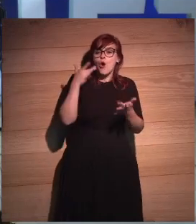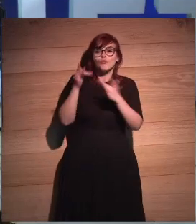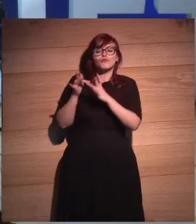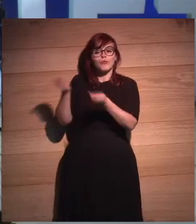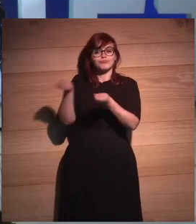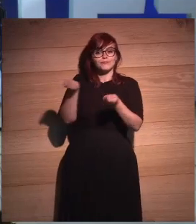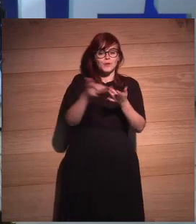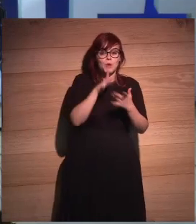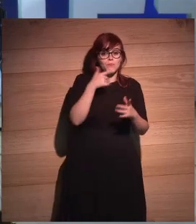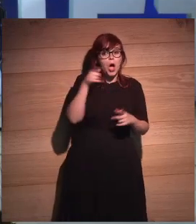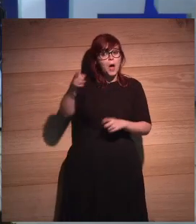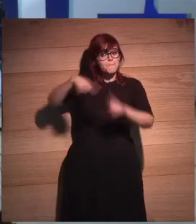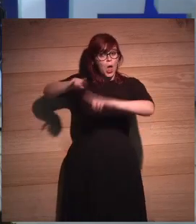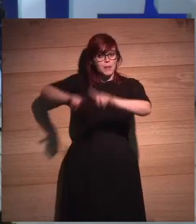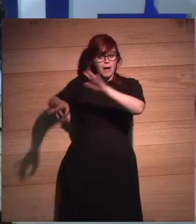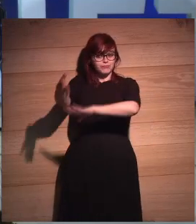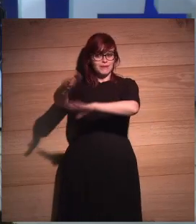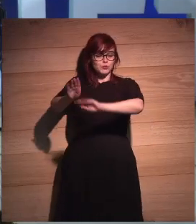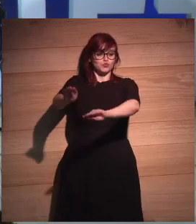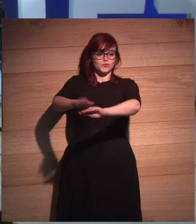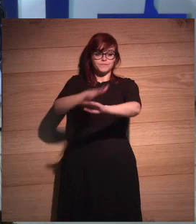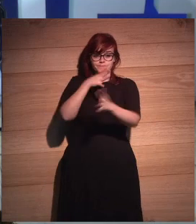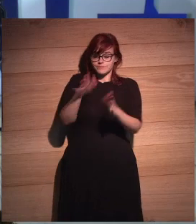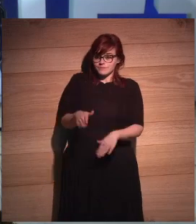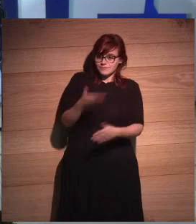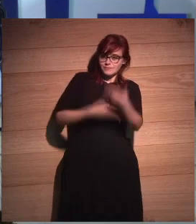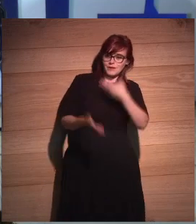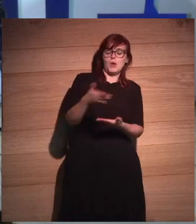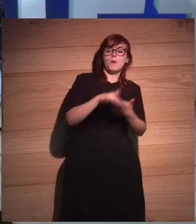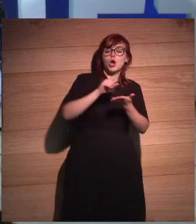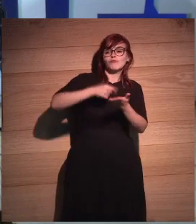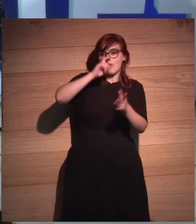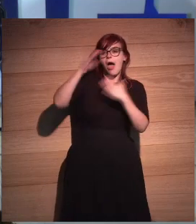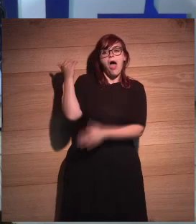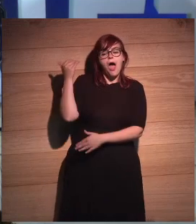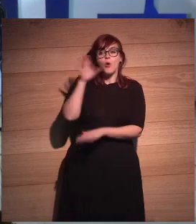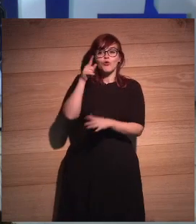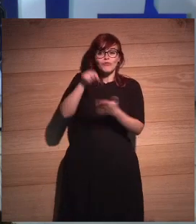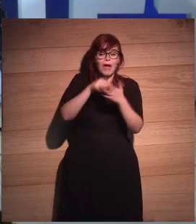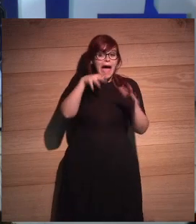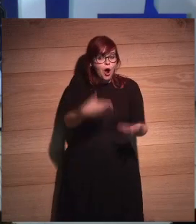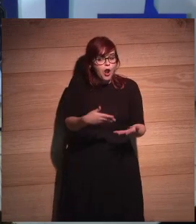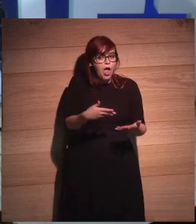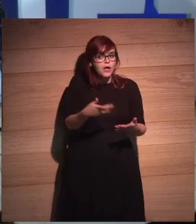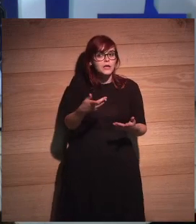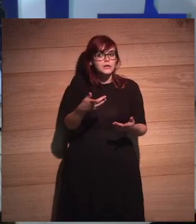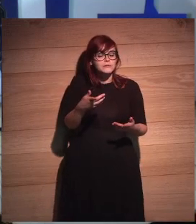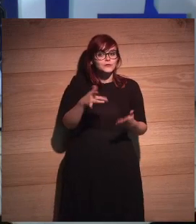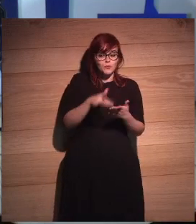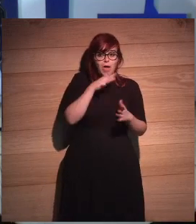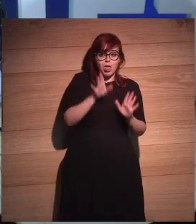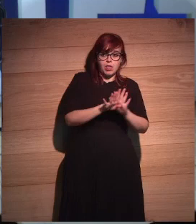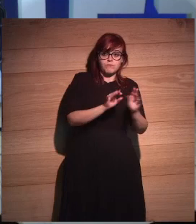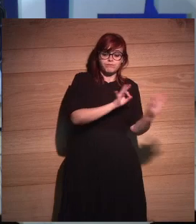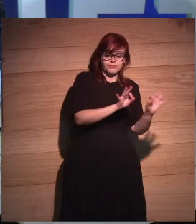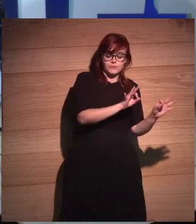coordinación con las personas que más problemas causan? Es decir, las que han definido el antiguo contrato o el contrato actual. Pues yo